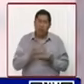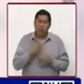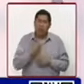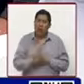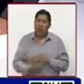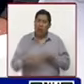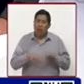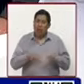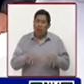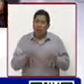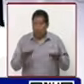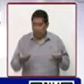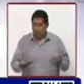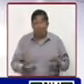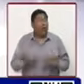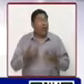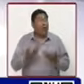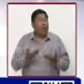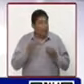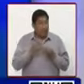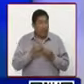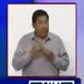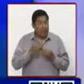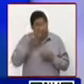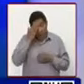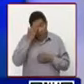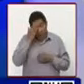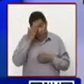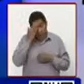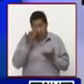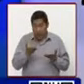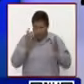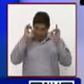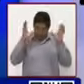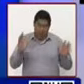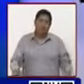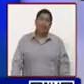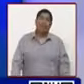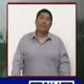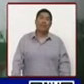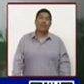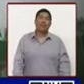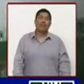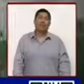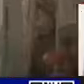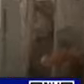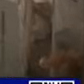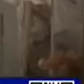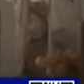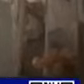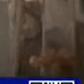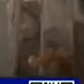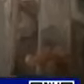parece, para recordarnos. Por supuesto, tenemos esto y mucho más. Ya lo saben, al día está de impacto.